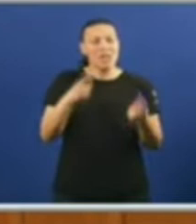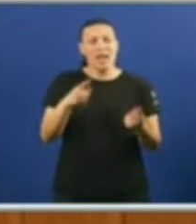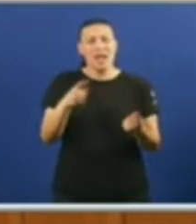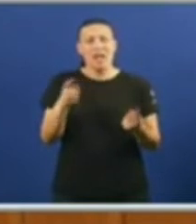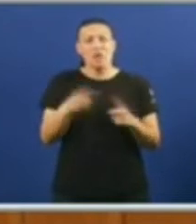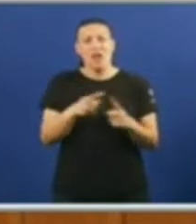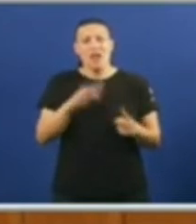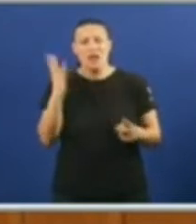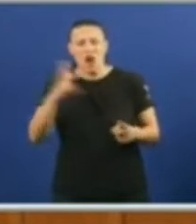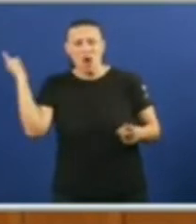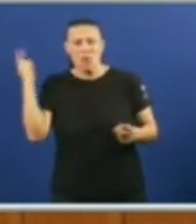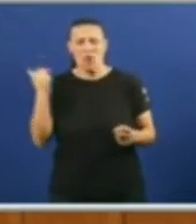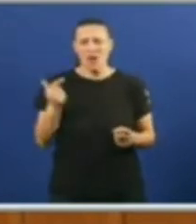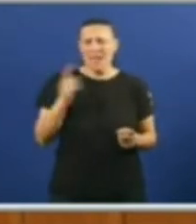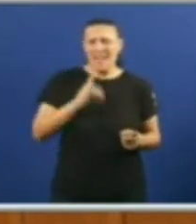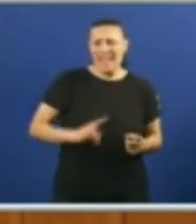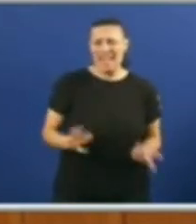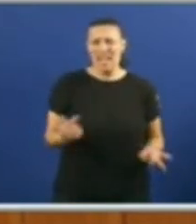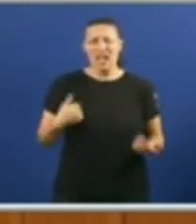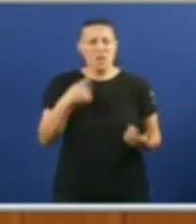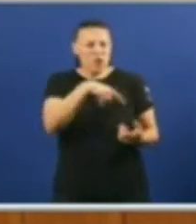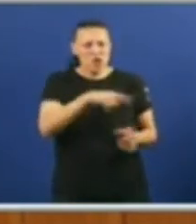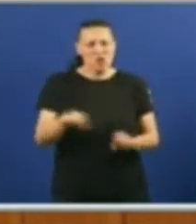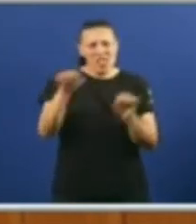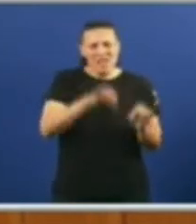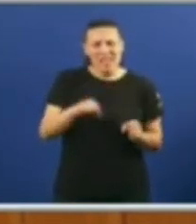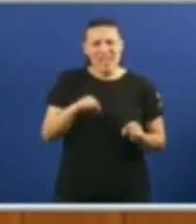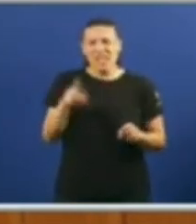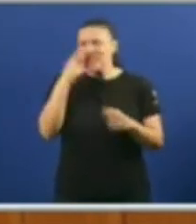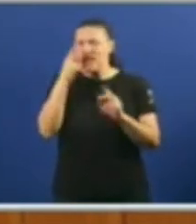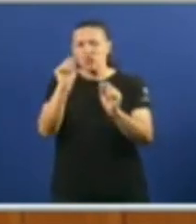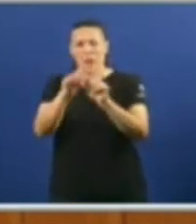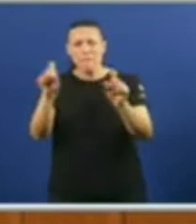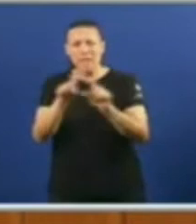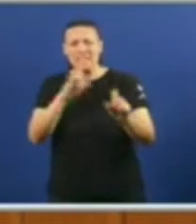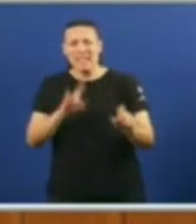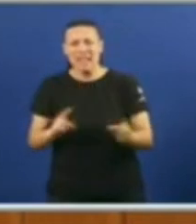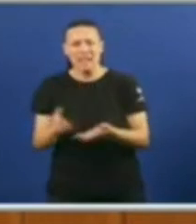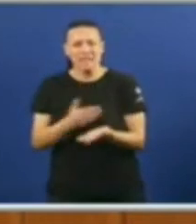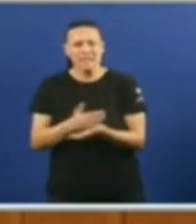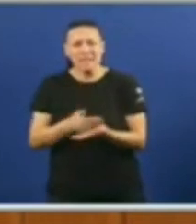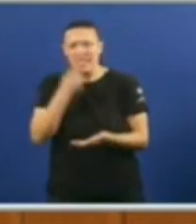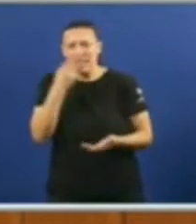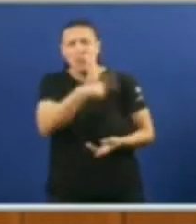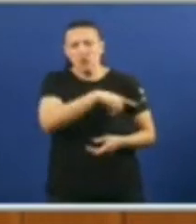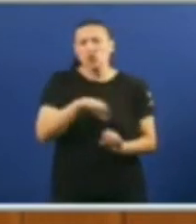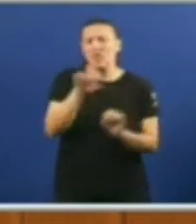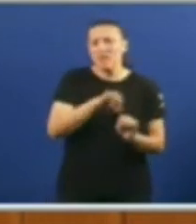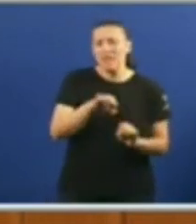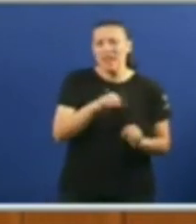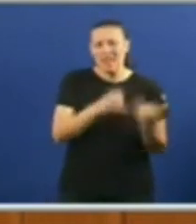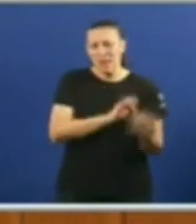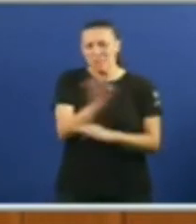espolio enerxético, están defendendo os intereses das eléctricas que gobernan máis que o Consello de Ministros, porque